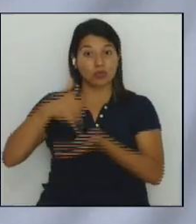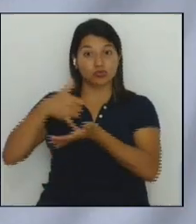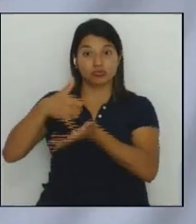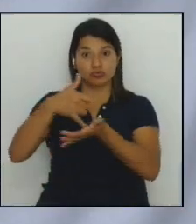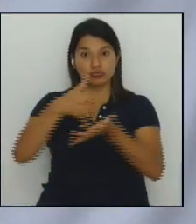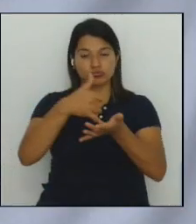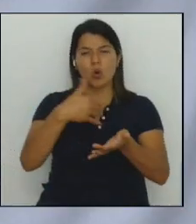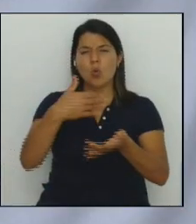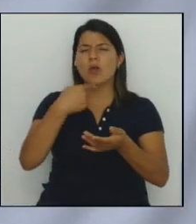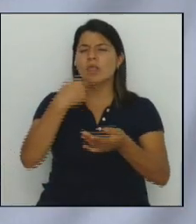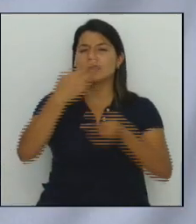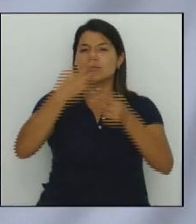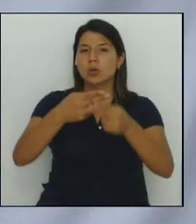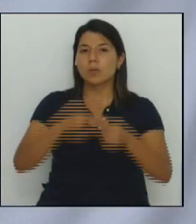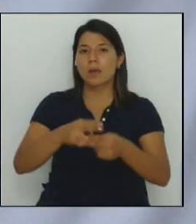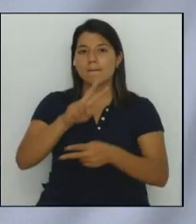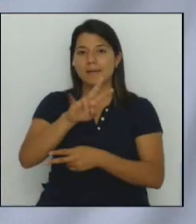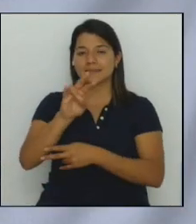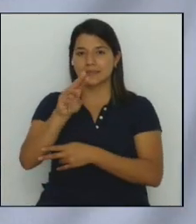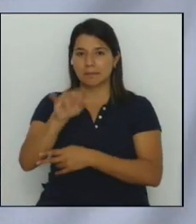27 de mayo.